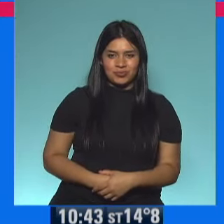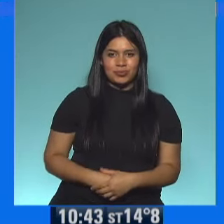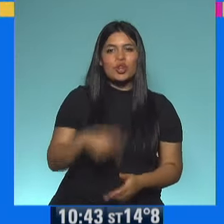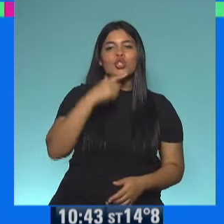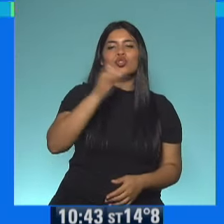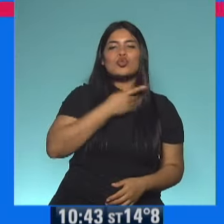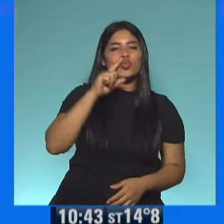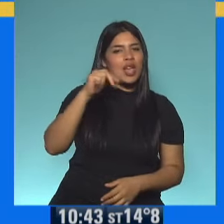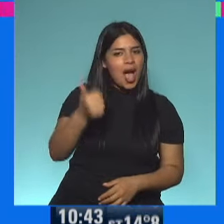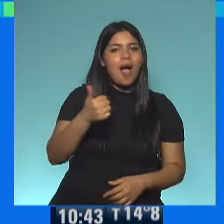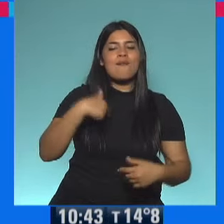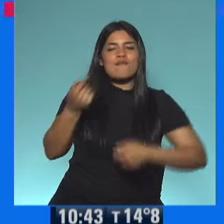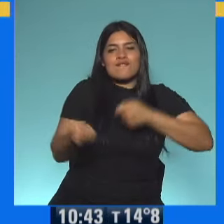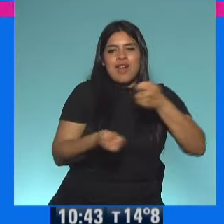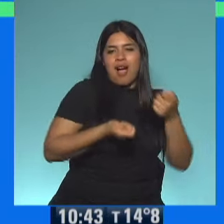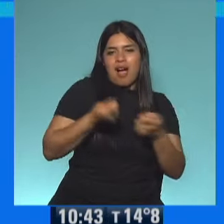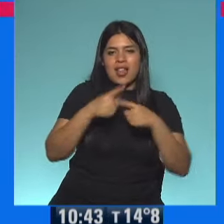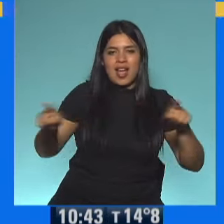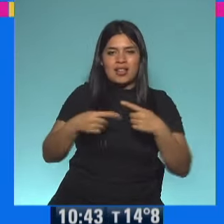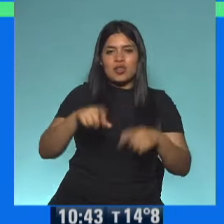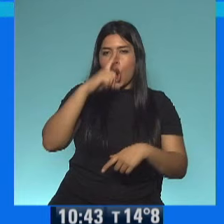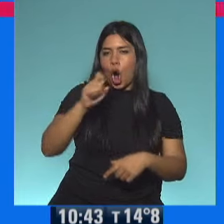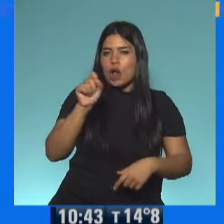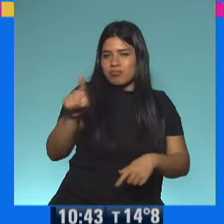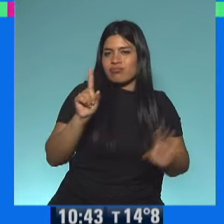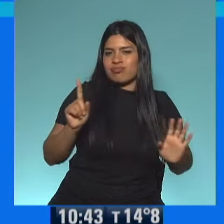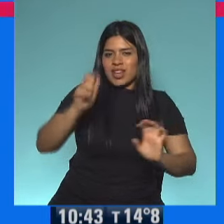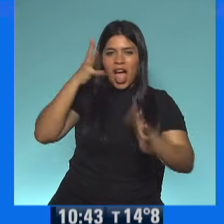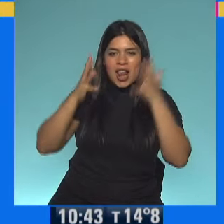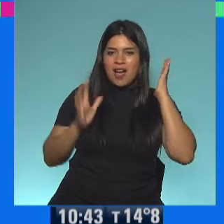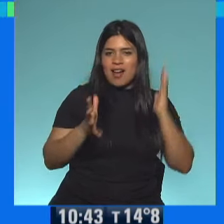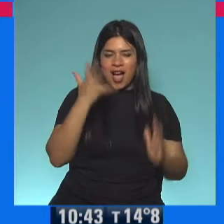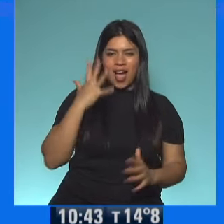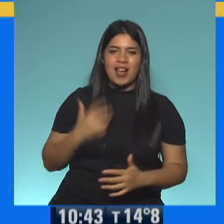Sofía bailando al ritmo del carnaval correntino. Vamos.